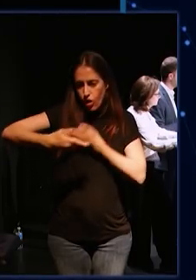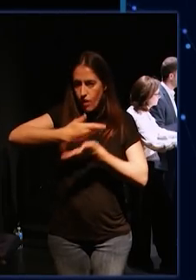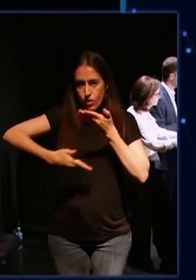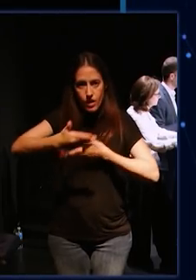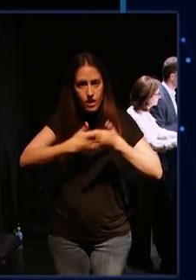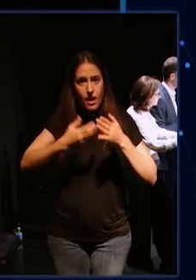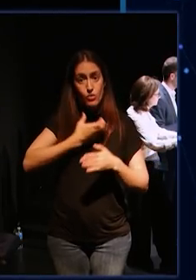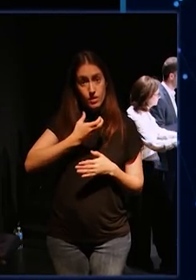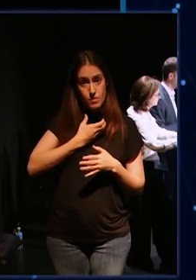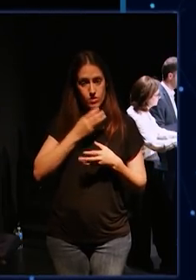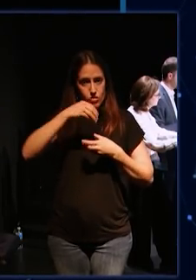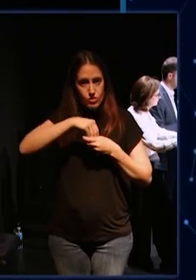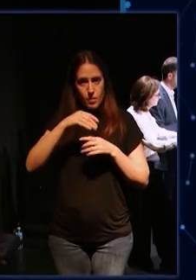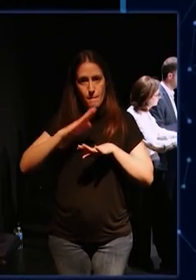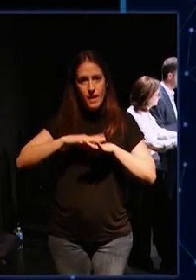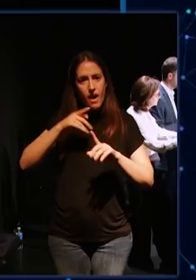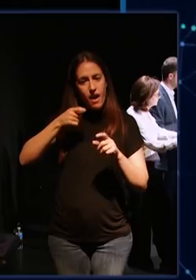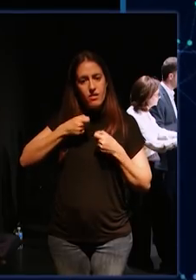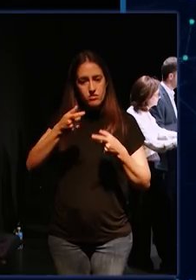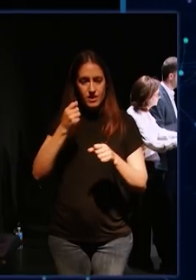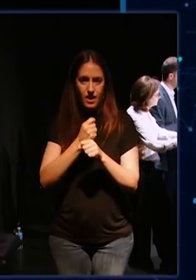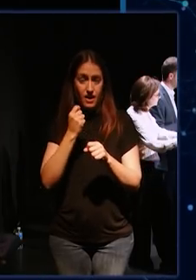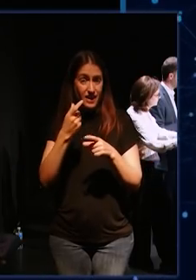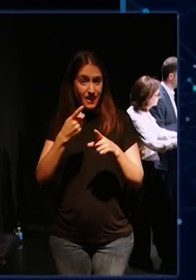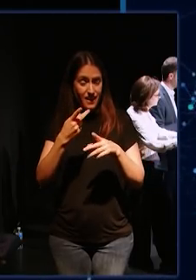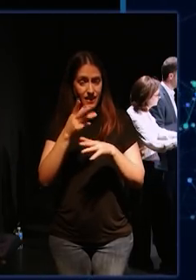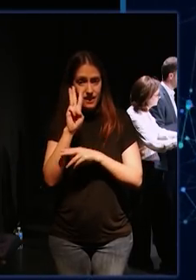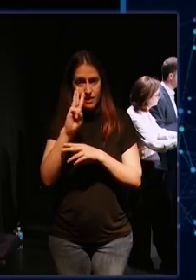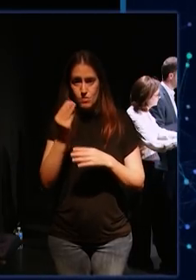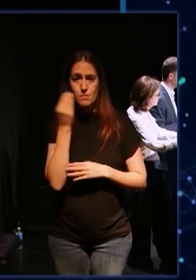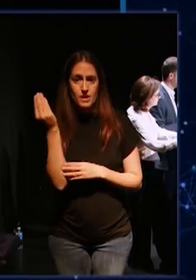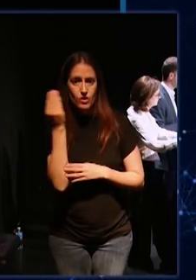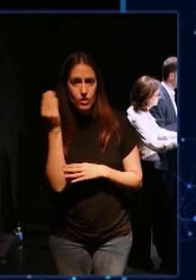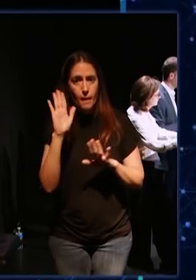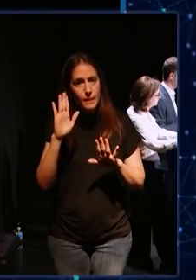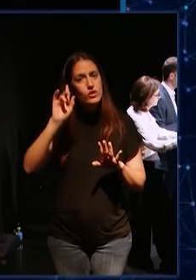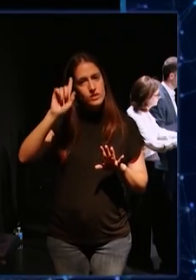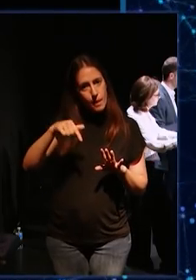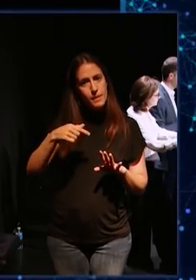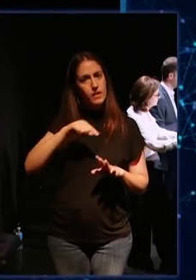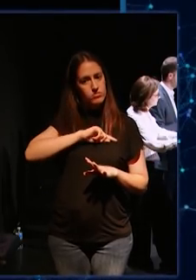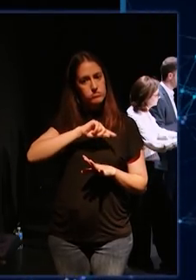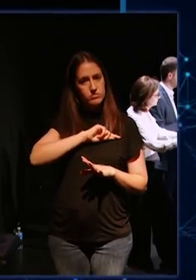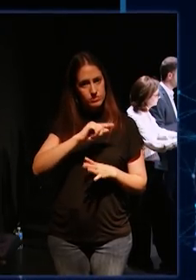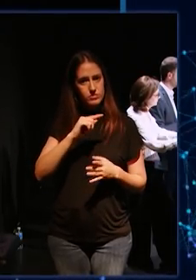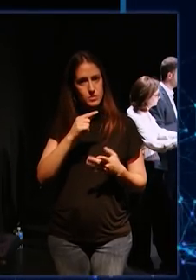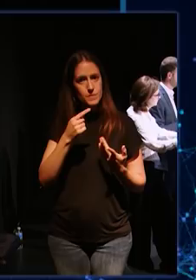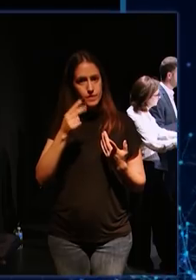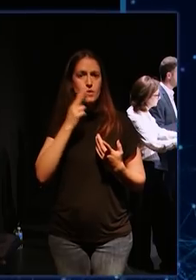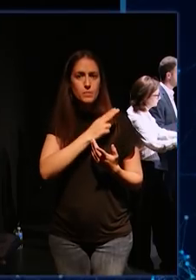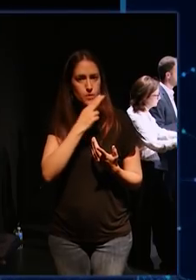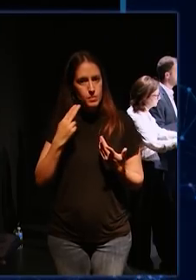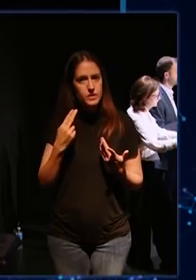desde el ayuntamiento en hacer un Cardedeu mejor. Pero al mismo tiempo también venimos con la clara voluntad, es nuestro compromiso de